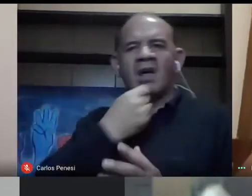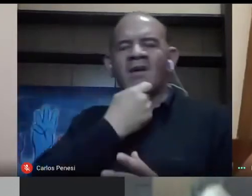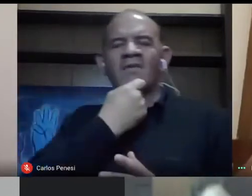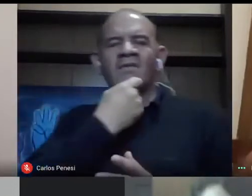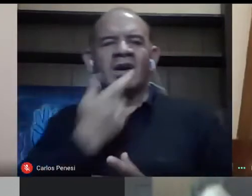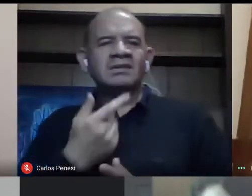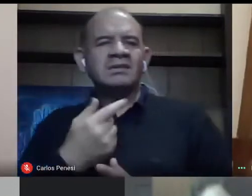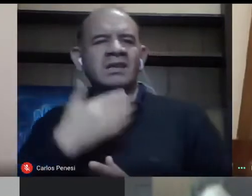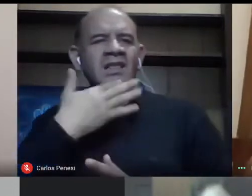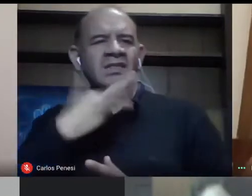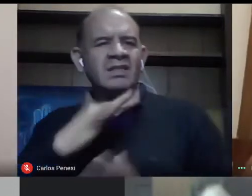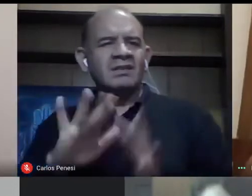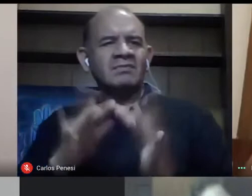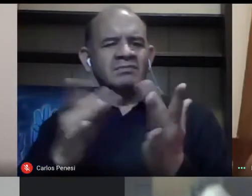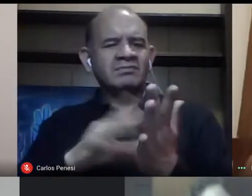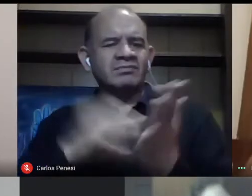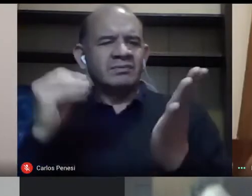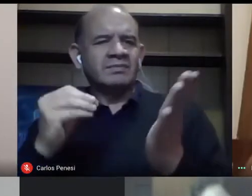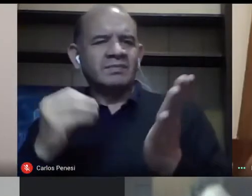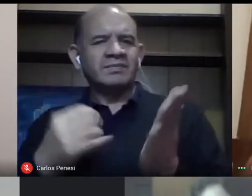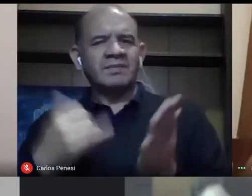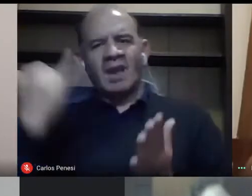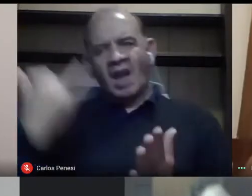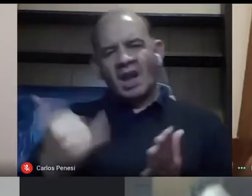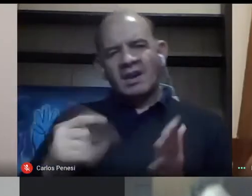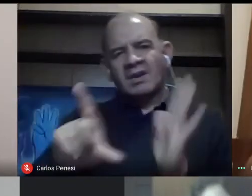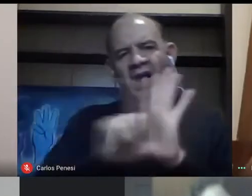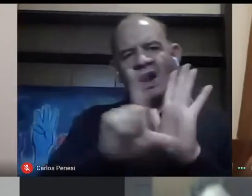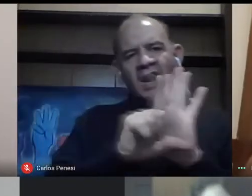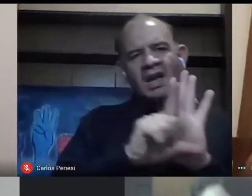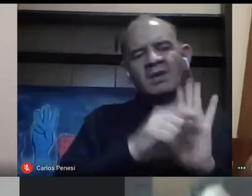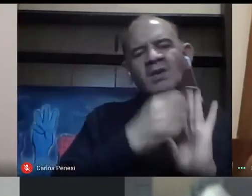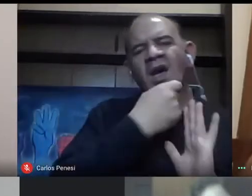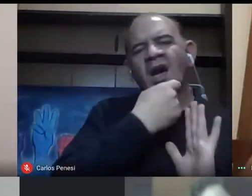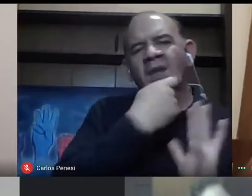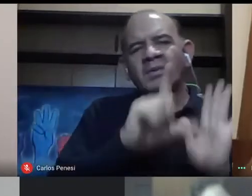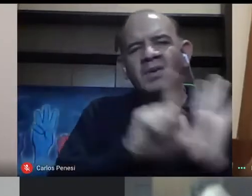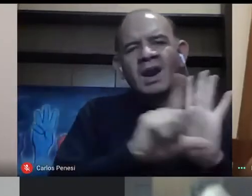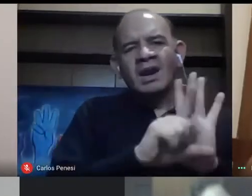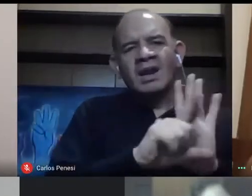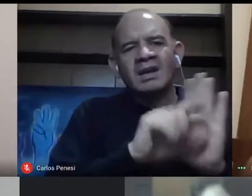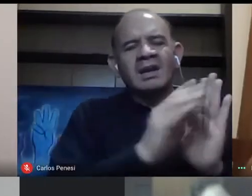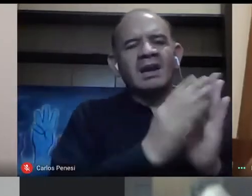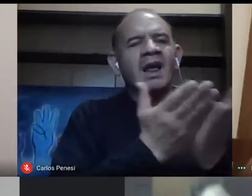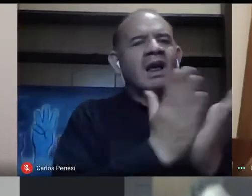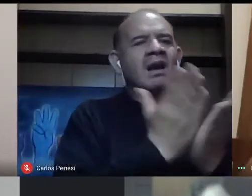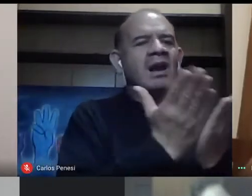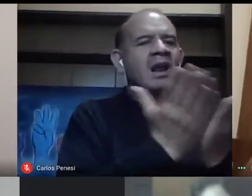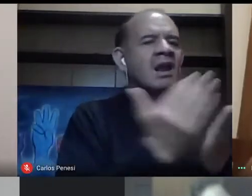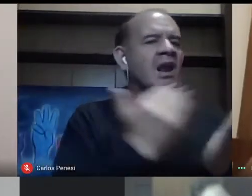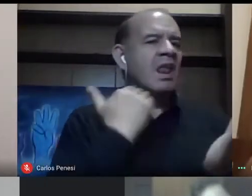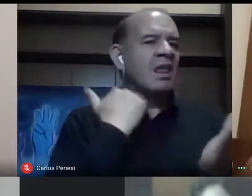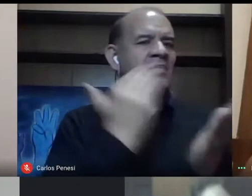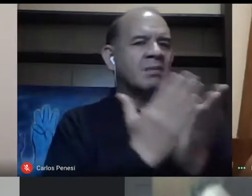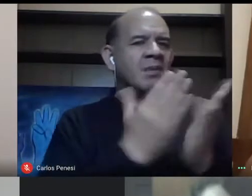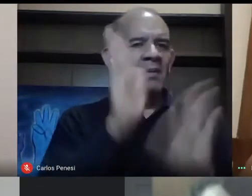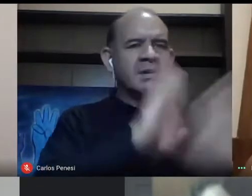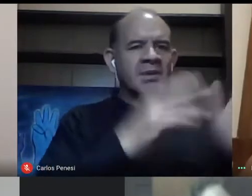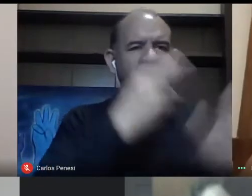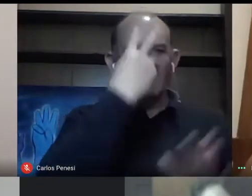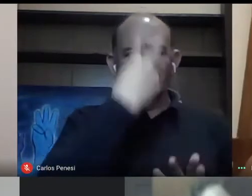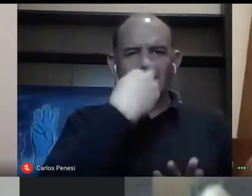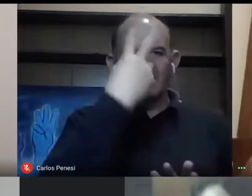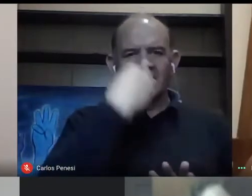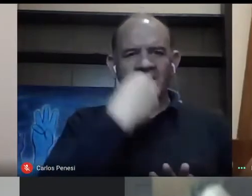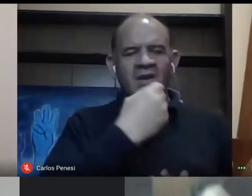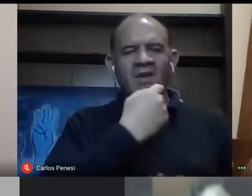de una ley que nos permite que una organización que hace libros para personas con discapacidad visual pueda hacer la adaptación